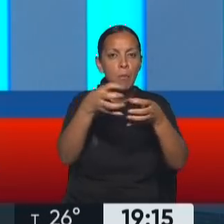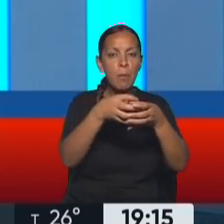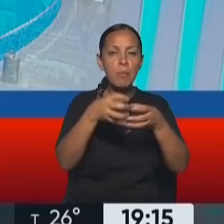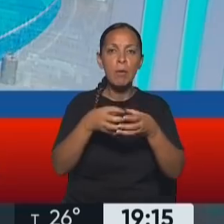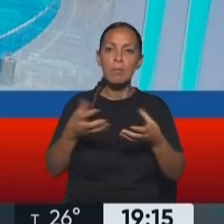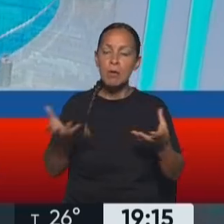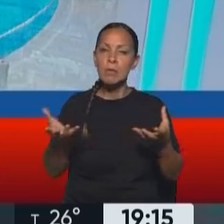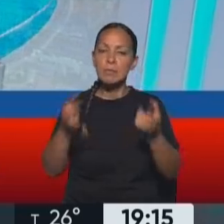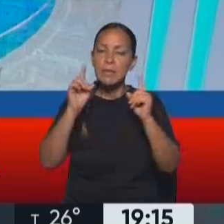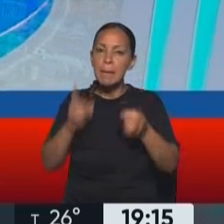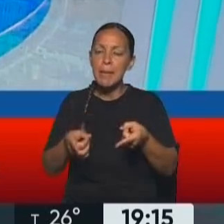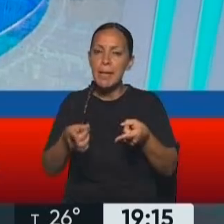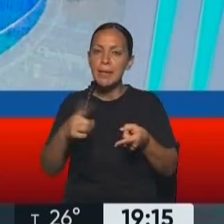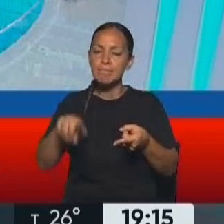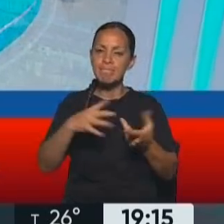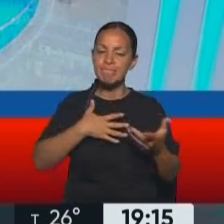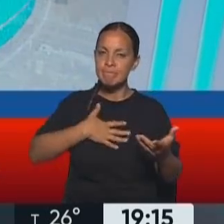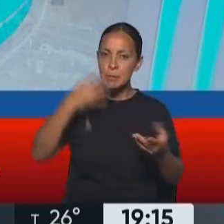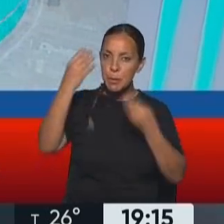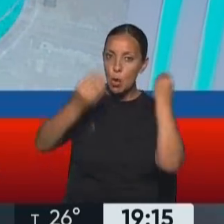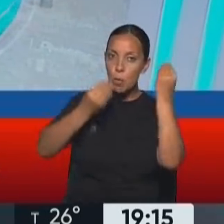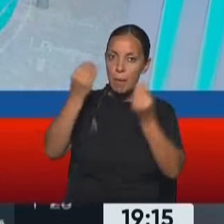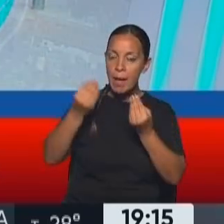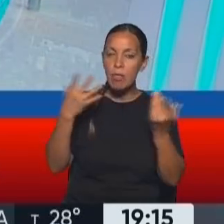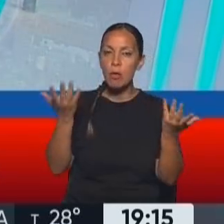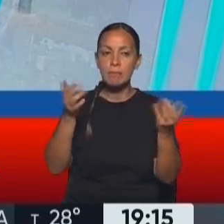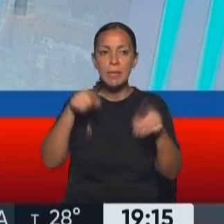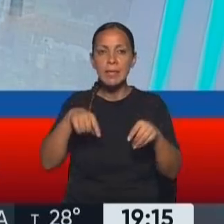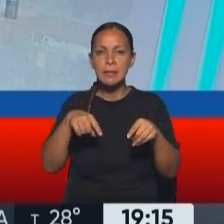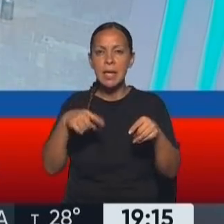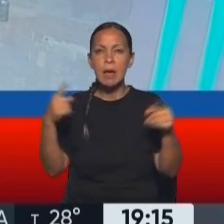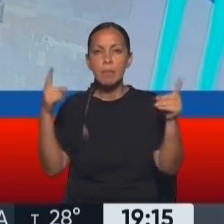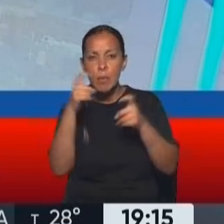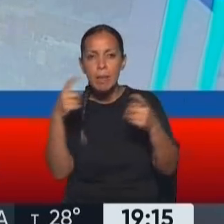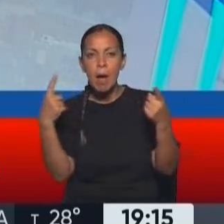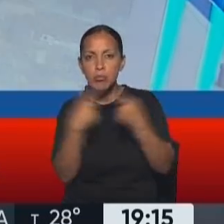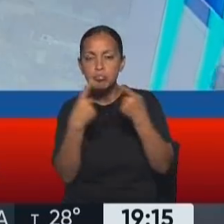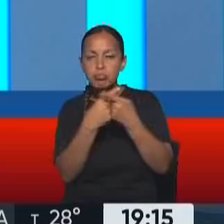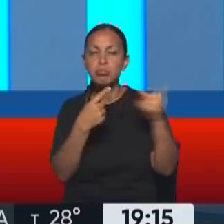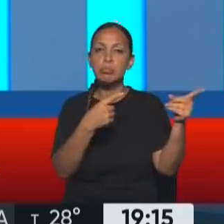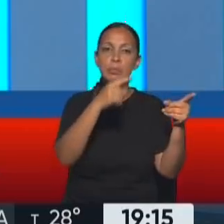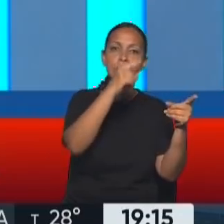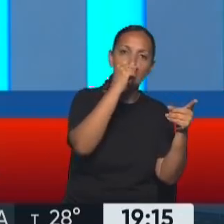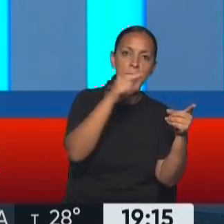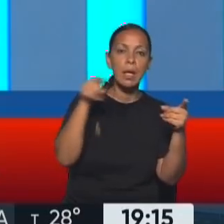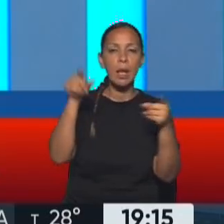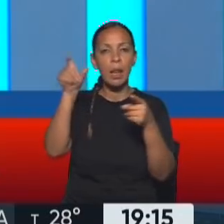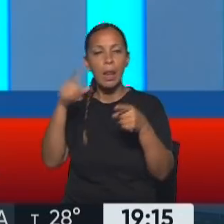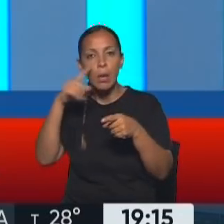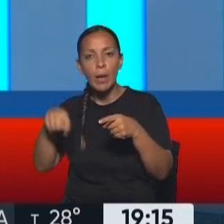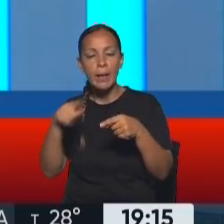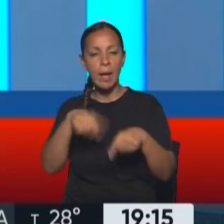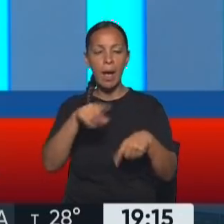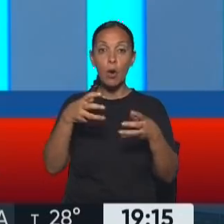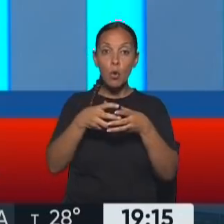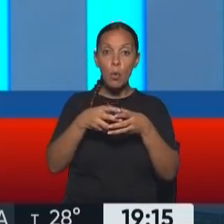gobiernos de derecha que están en este momento claro, producto del gobierno de derecha y de este conflicto con Rusia, que a ellos les da cierta satisfacción de